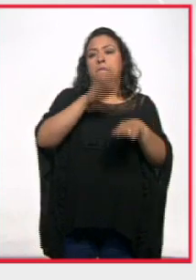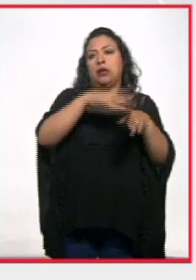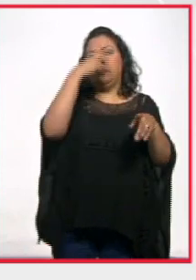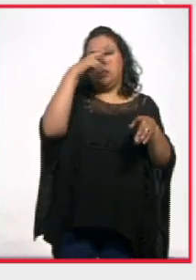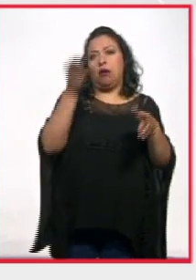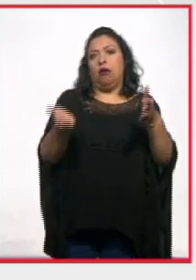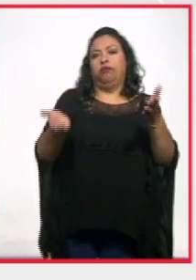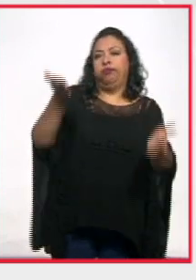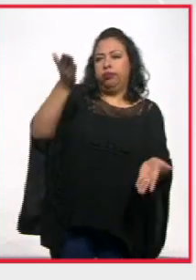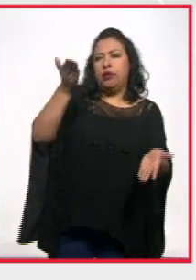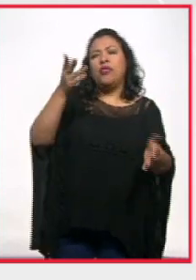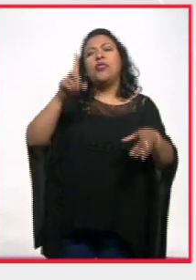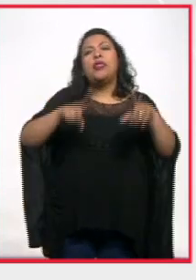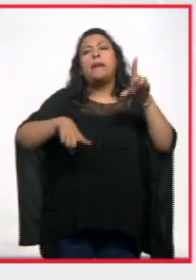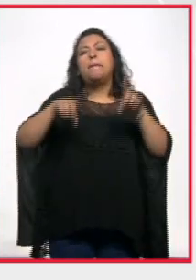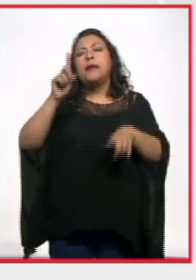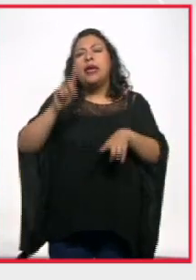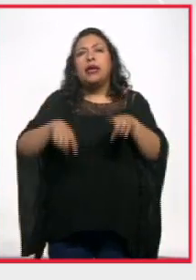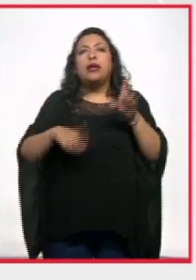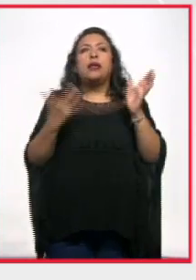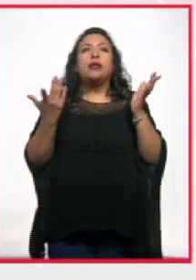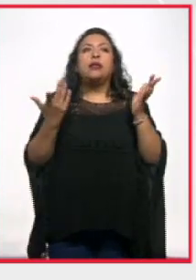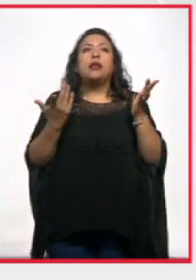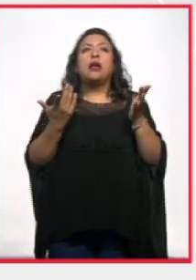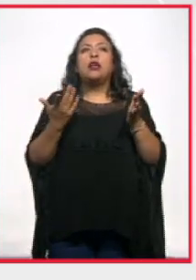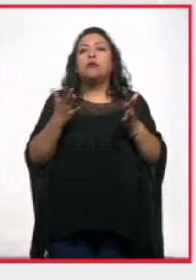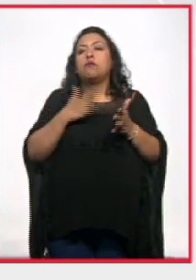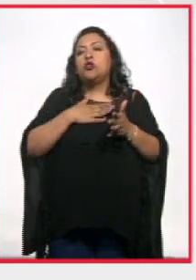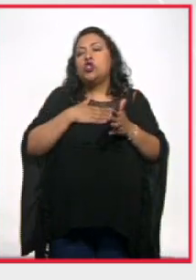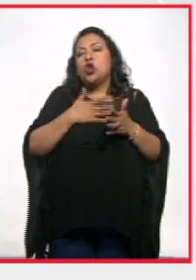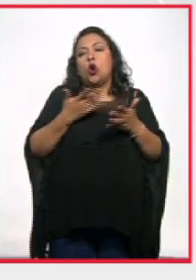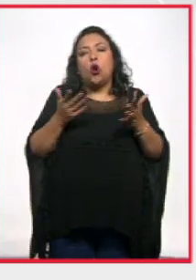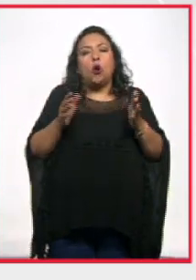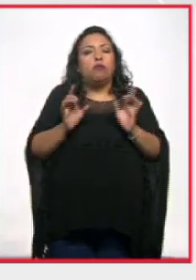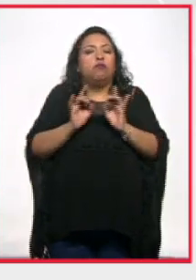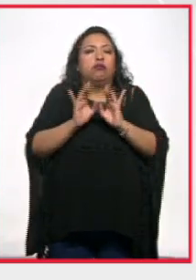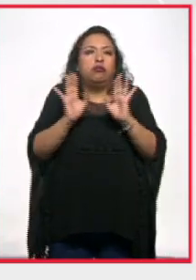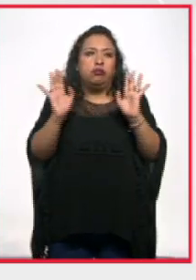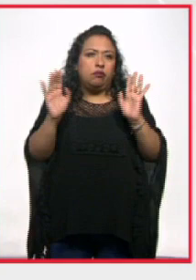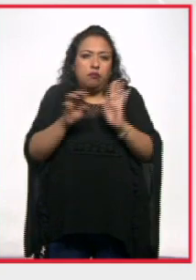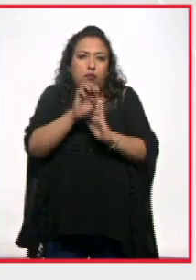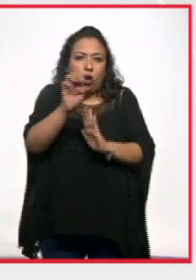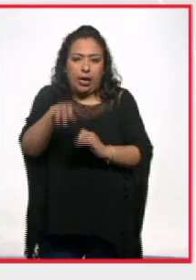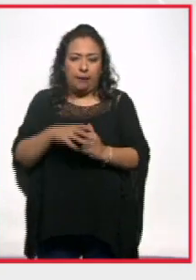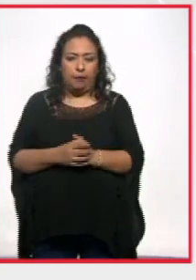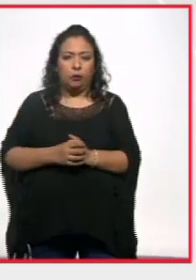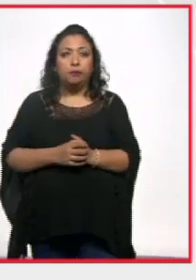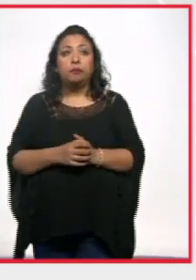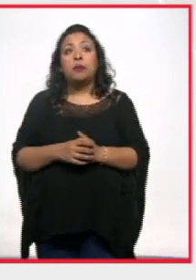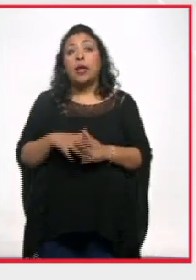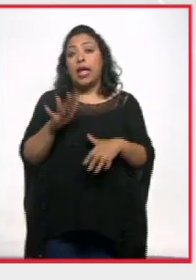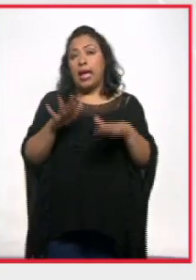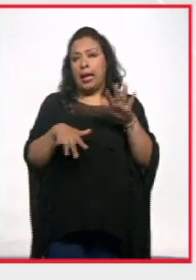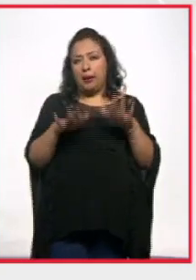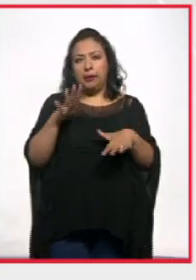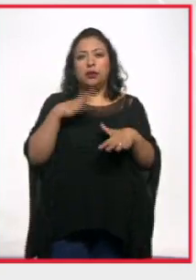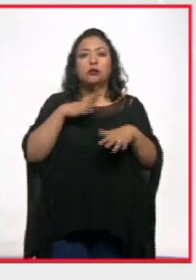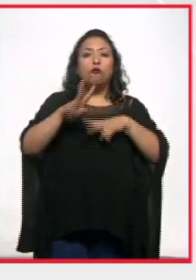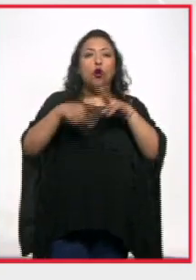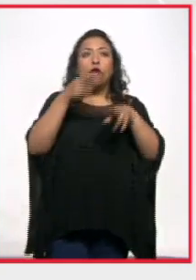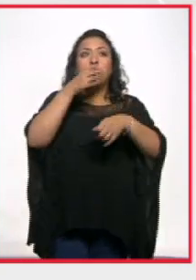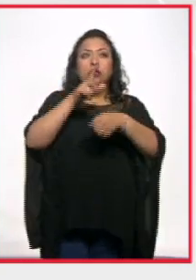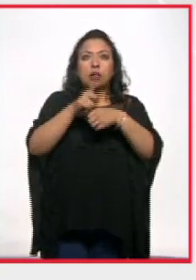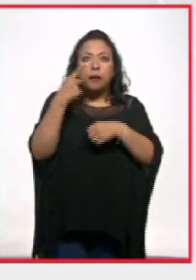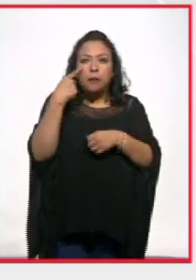mexicana, pero depende mucho de lo que esté haciendo yo en un momento dado, ¿no? Por ejemplo, hay veces que estoy en un festival